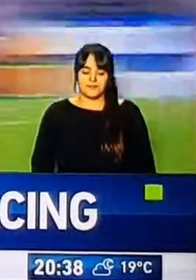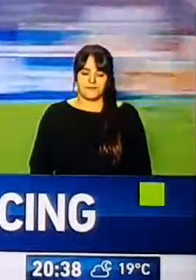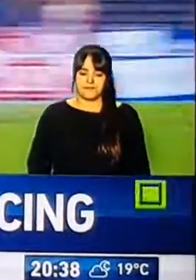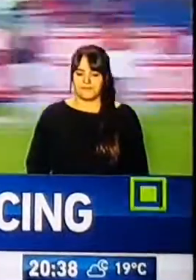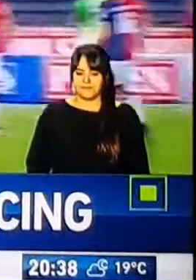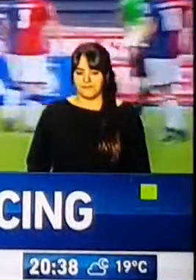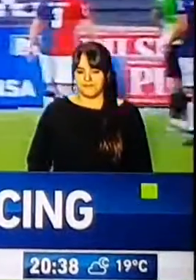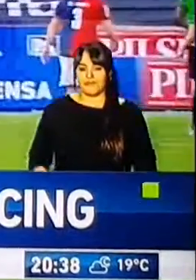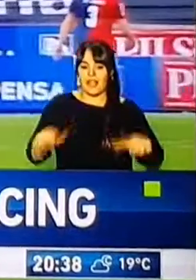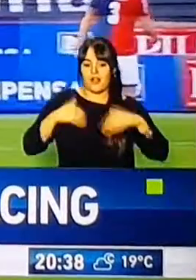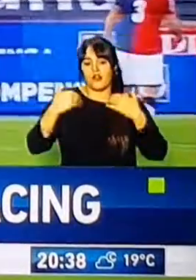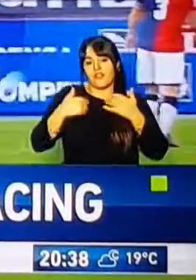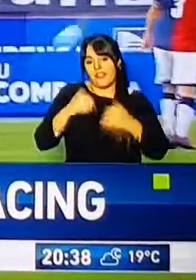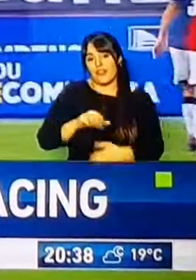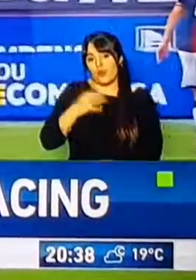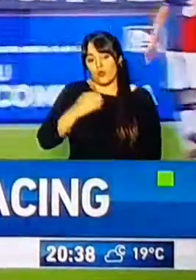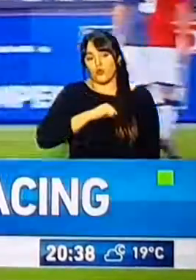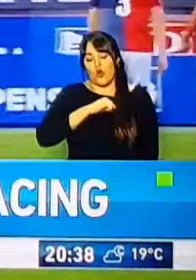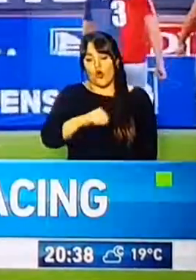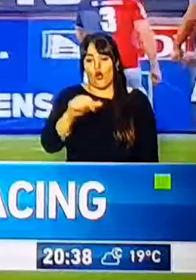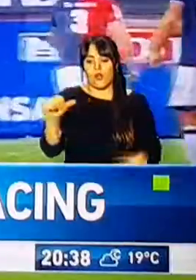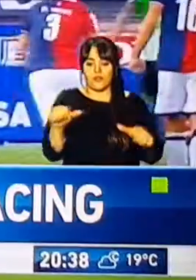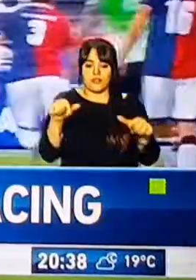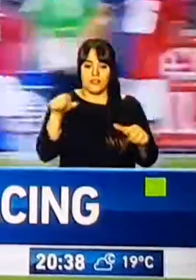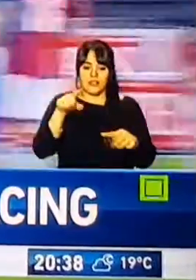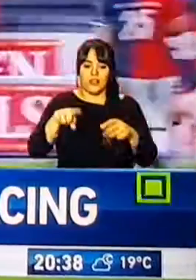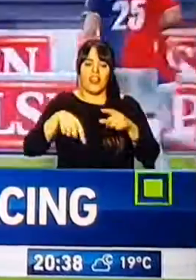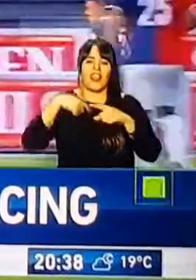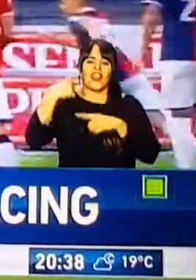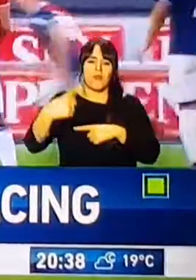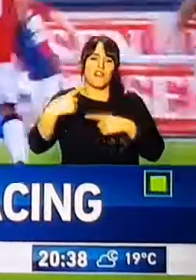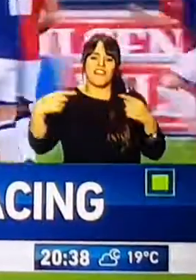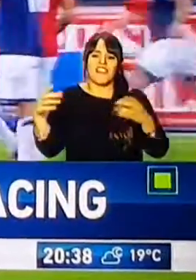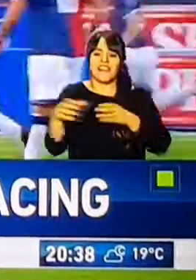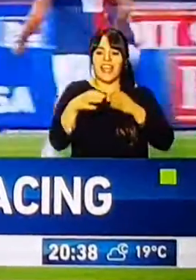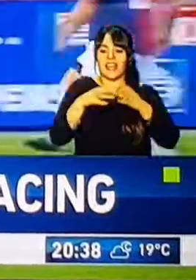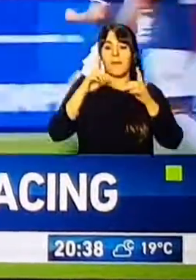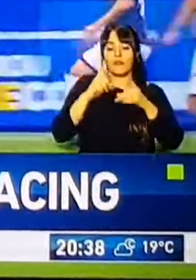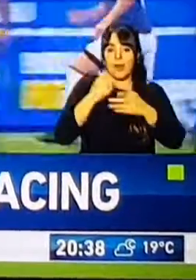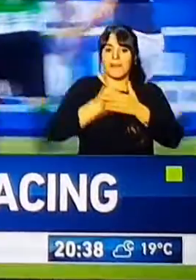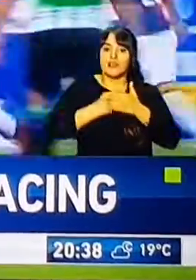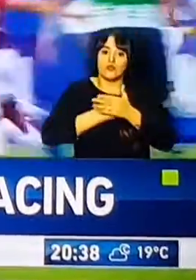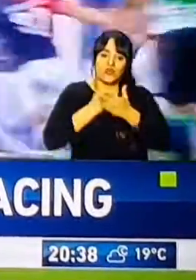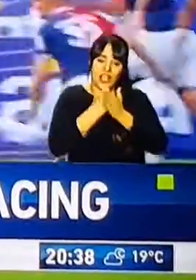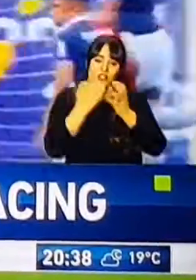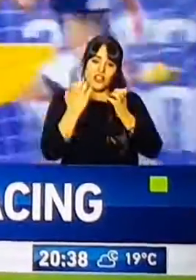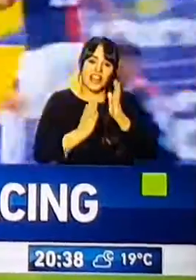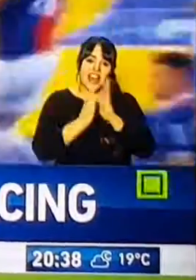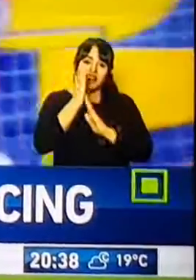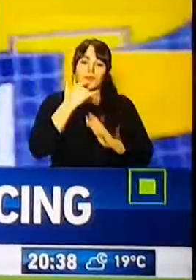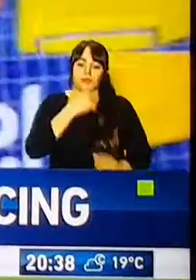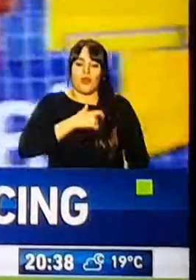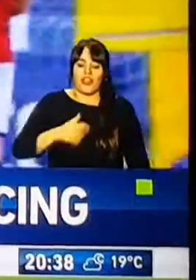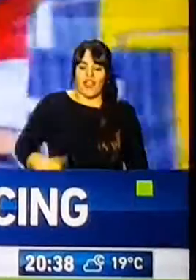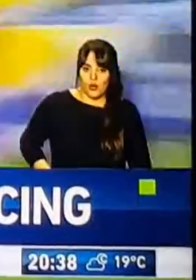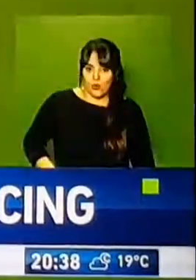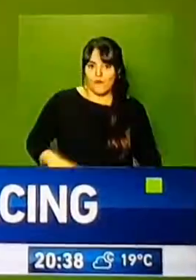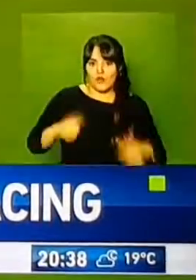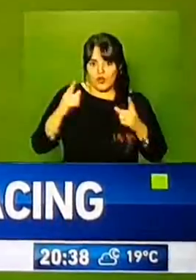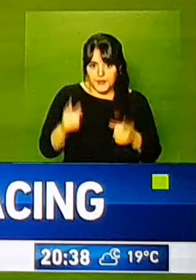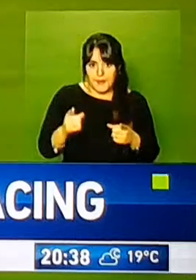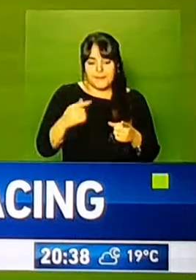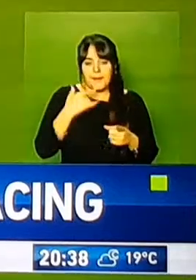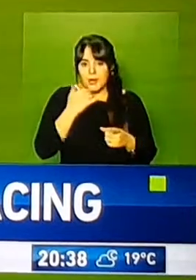celebrando el tanto. Después hay otros equipos que también están peleando con el ascenso directo, entre ellos Danubio a la cabeza, que